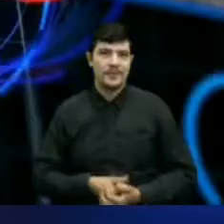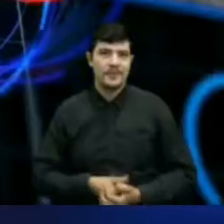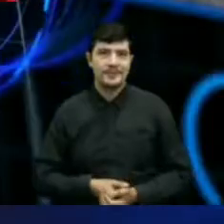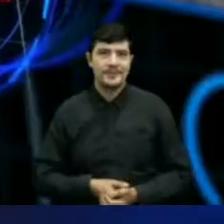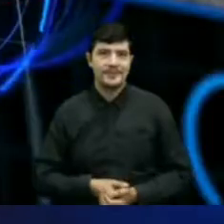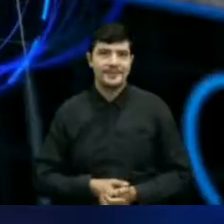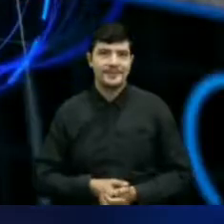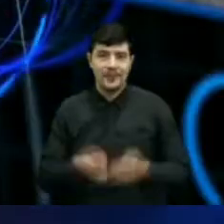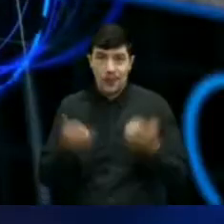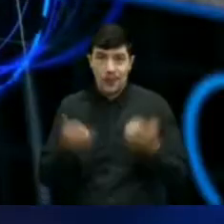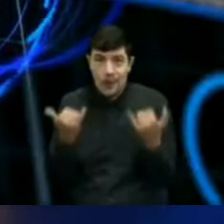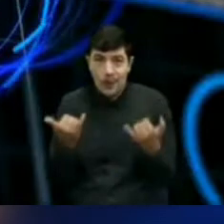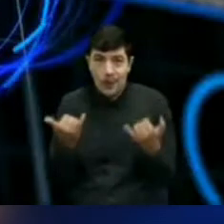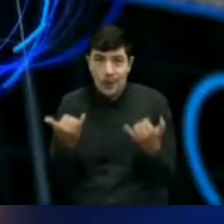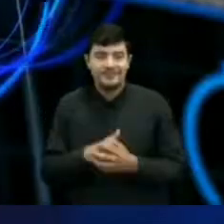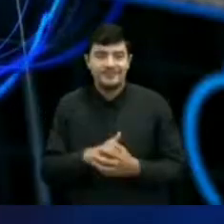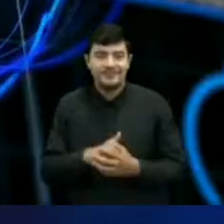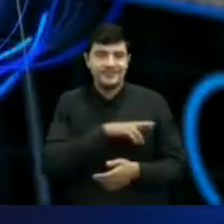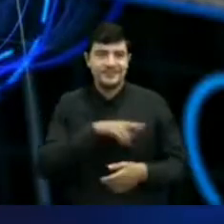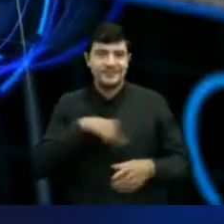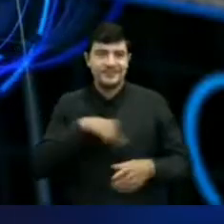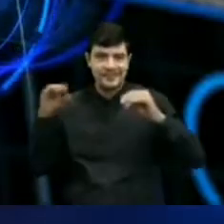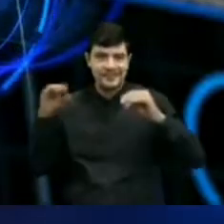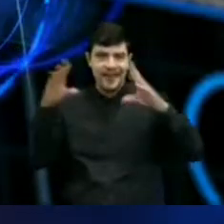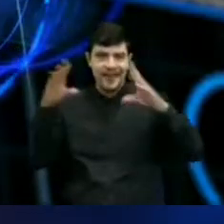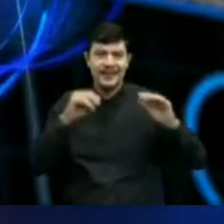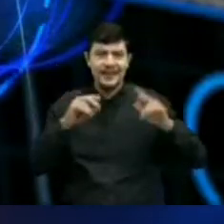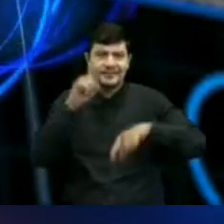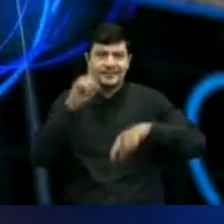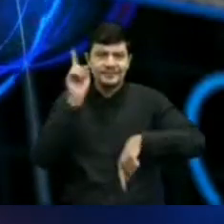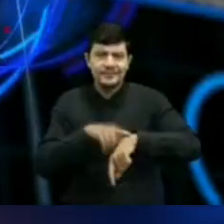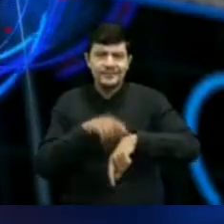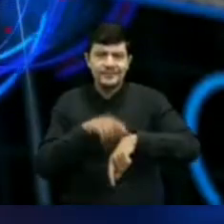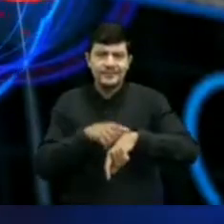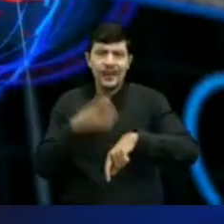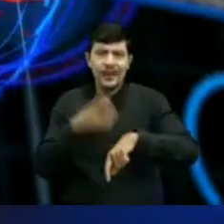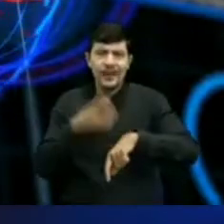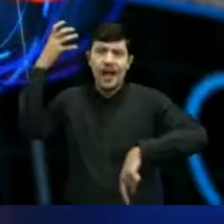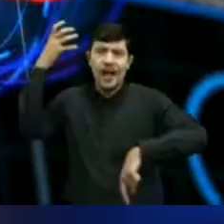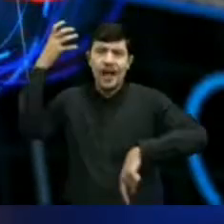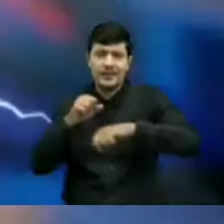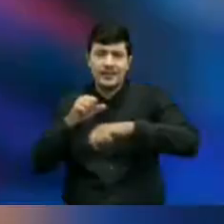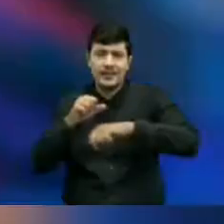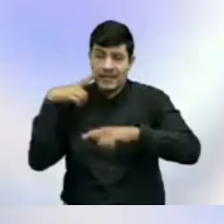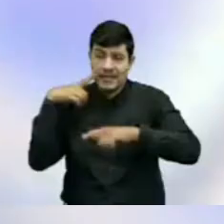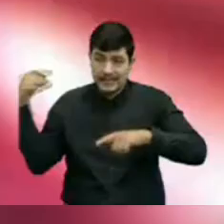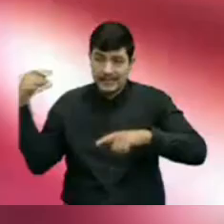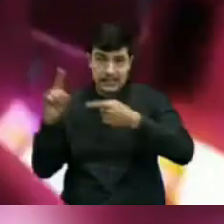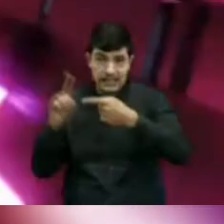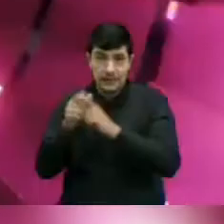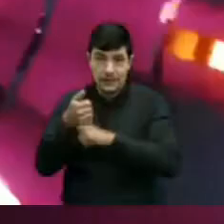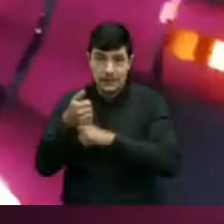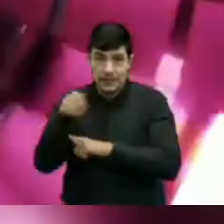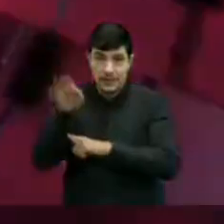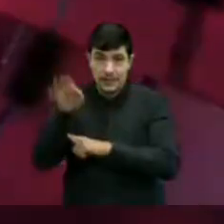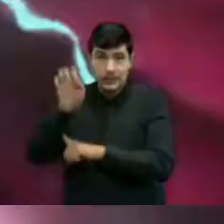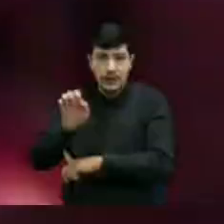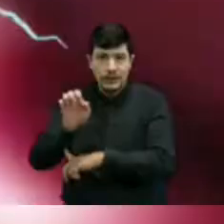Y el día de hoy estaremos hablando de los medios de comunicación del siglo XIX. Acompáñenme.